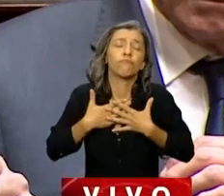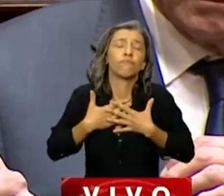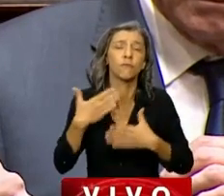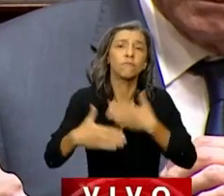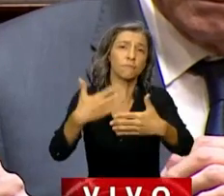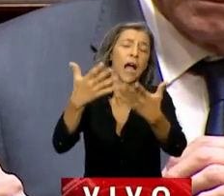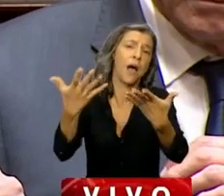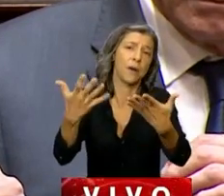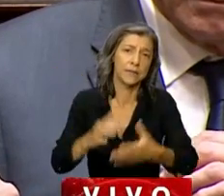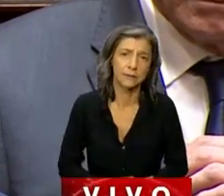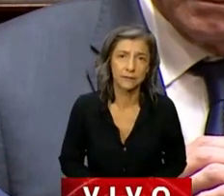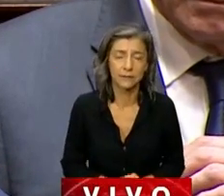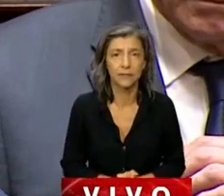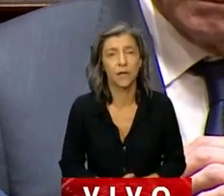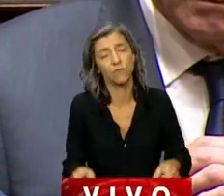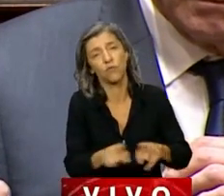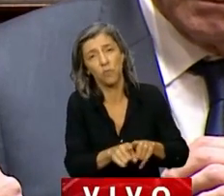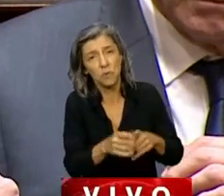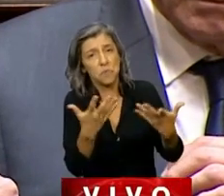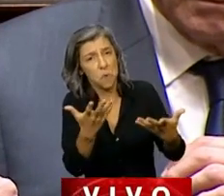respecto de la propuesta de que conduzca la diputada Moró.